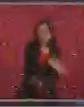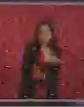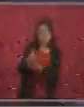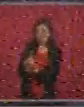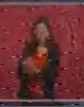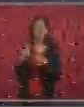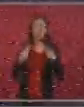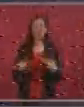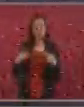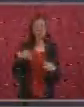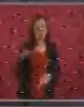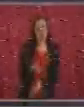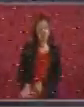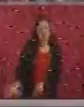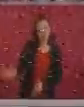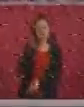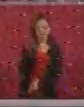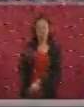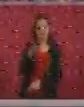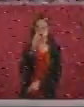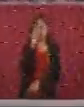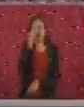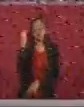anda abriendo la ley